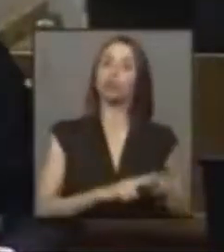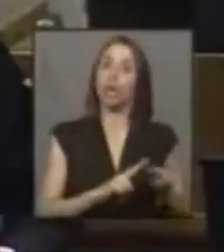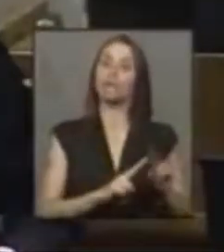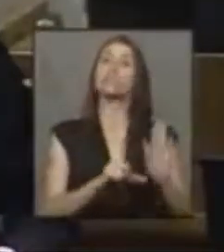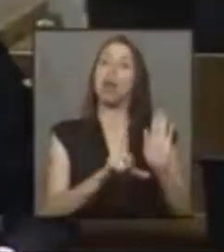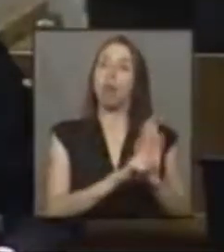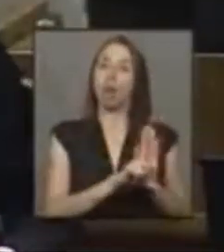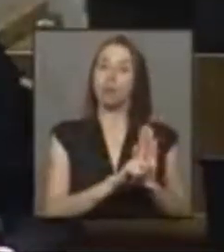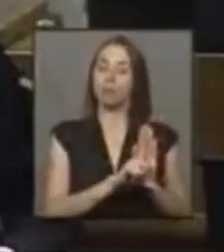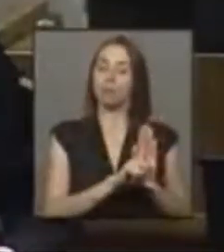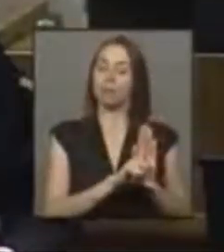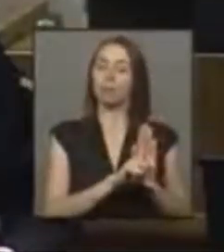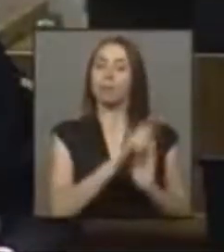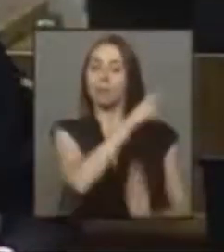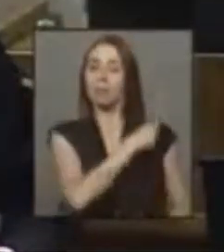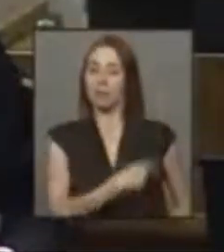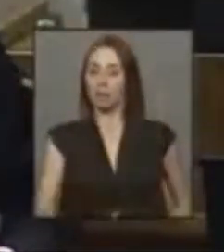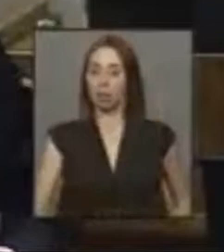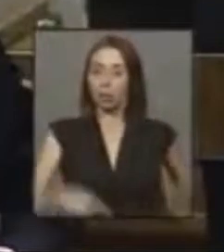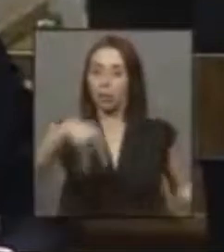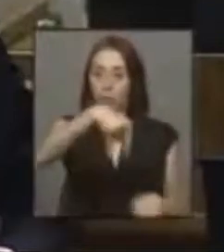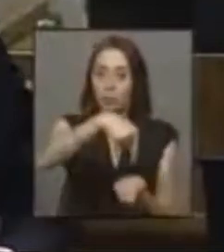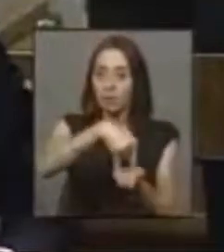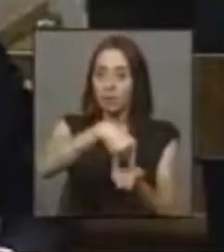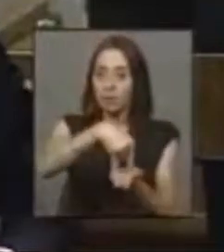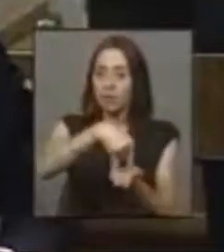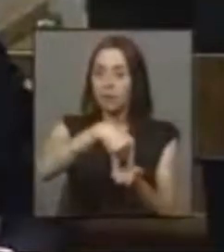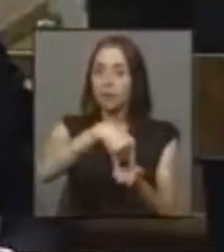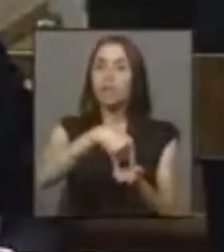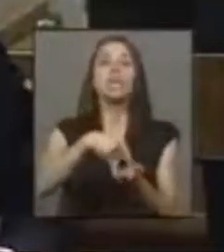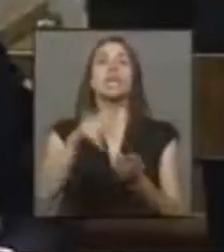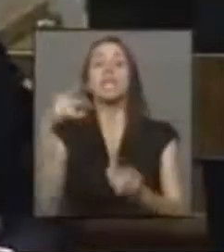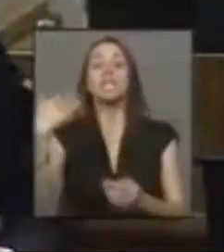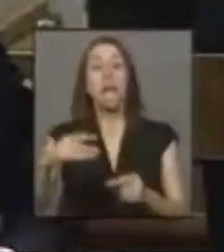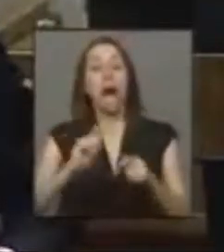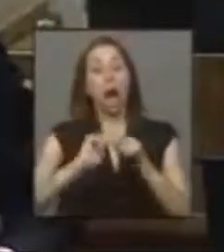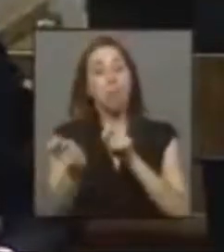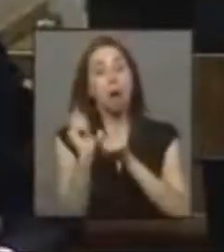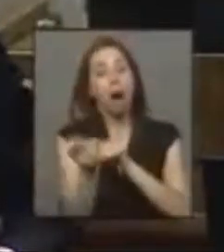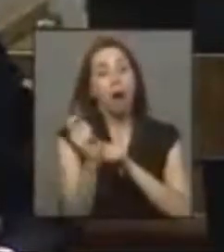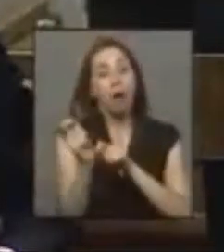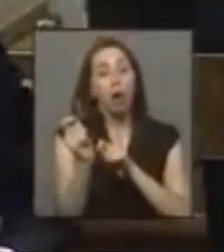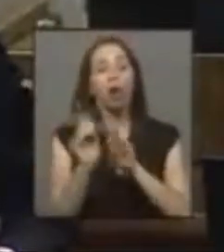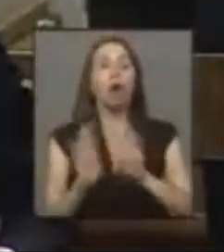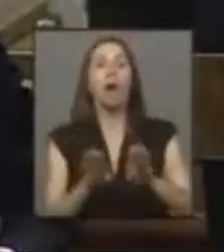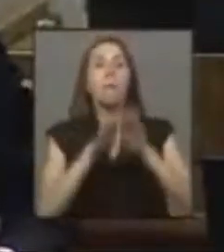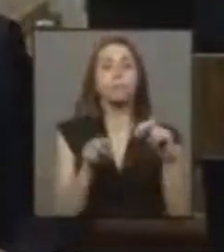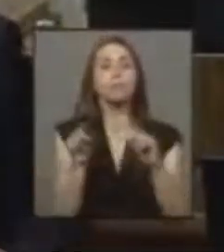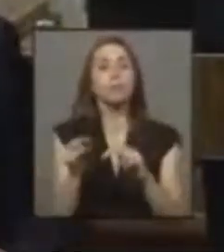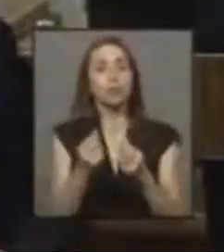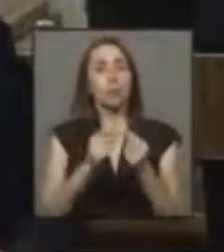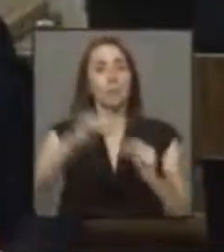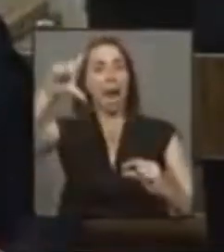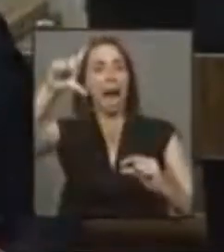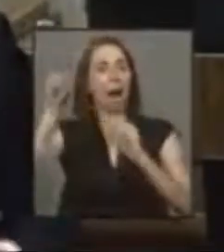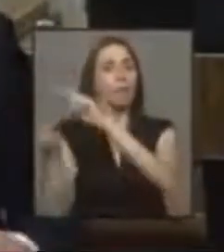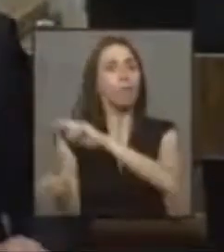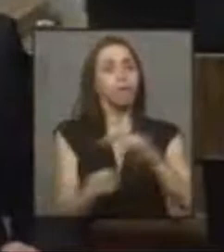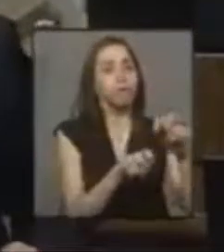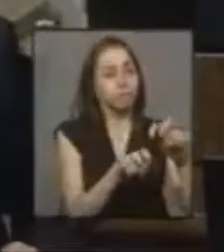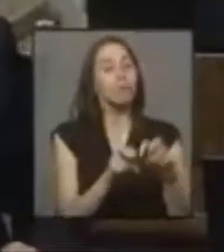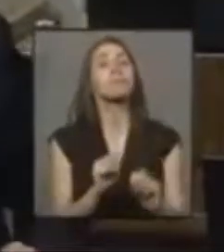una norma, una ley, por parte del Ejecutivo, que dé simplemente por pagado el crédito originalmente realizado. Lo